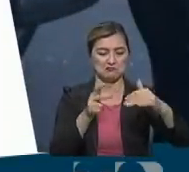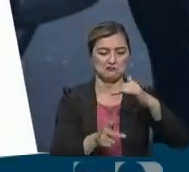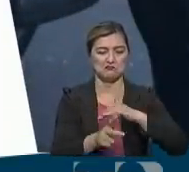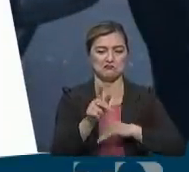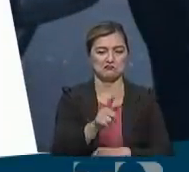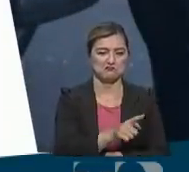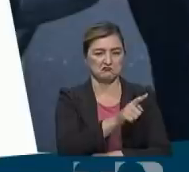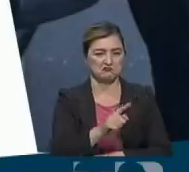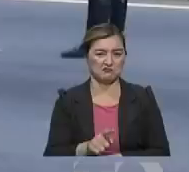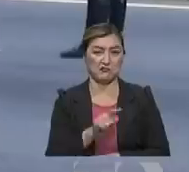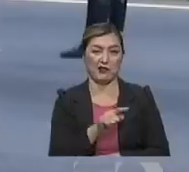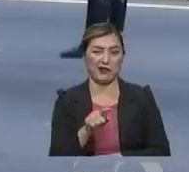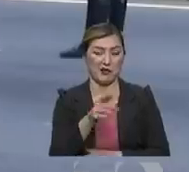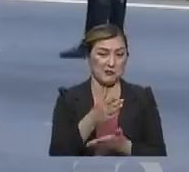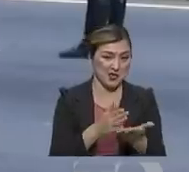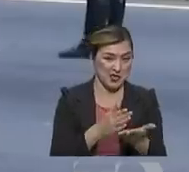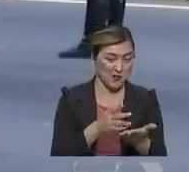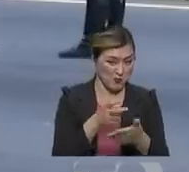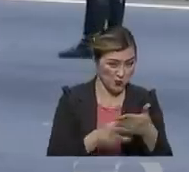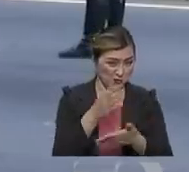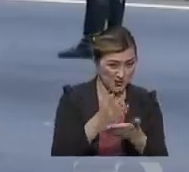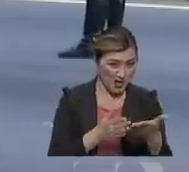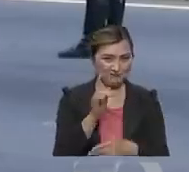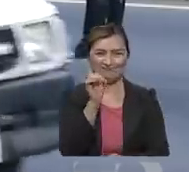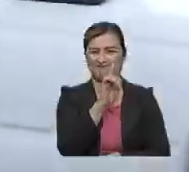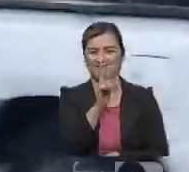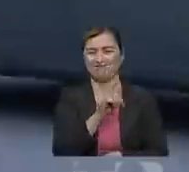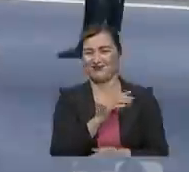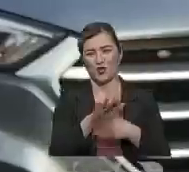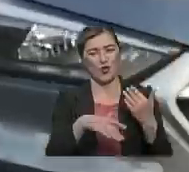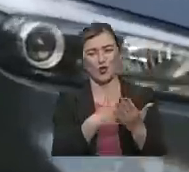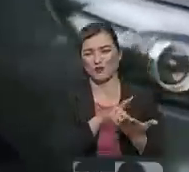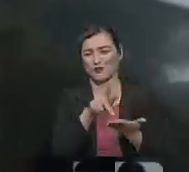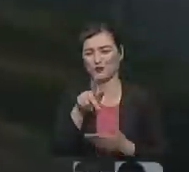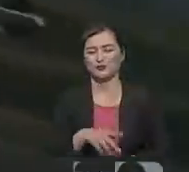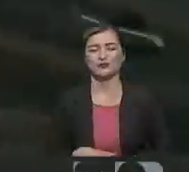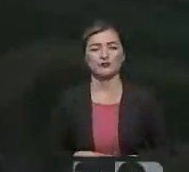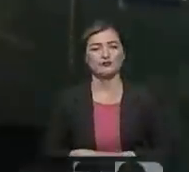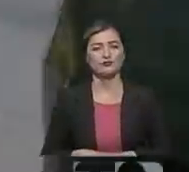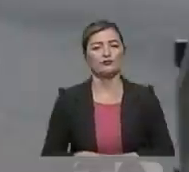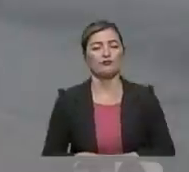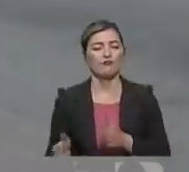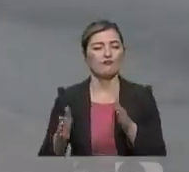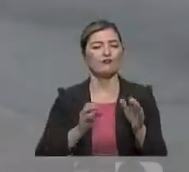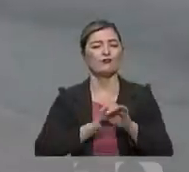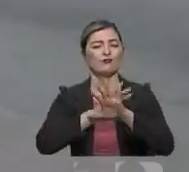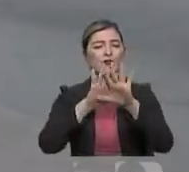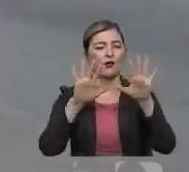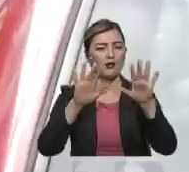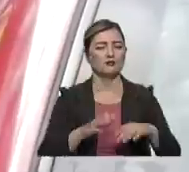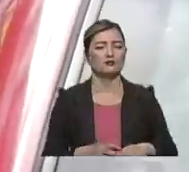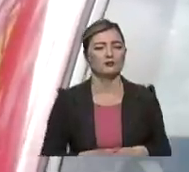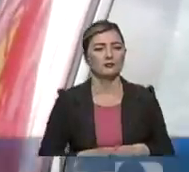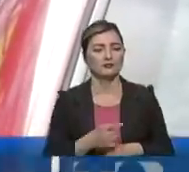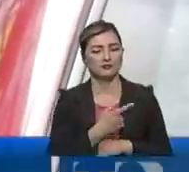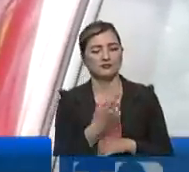en un lugar no permitido. Son las dos multas que no tienen descuentos. Otra importante aclaración en este tema es que los 20